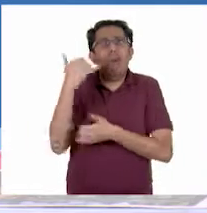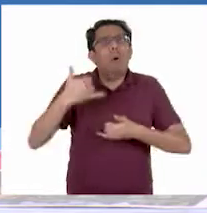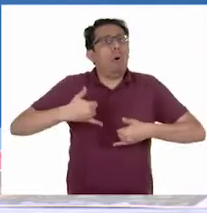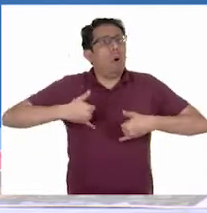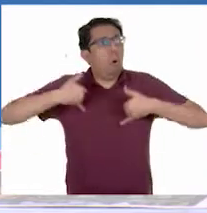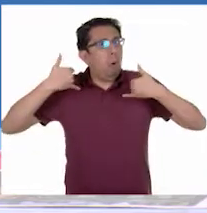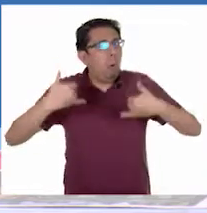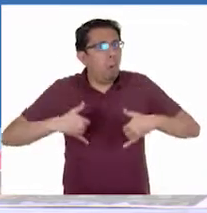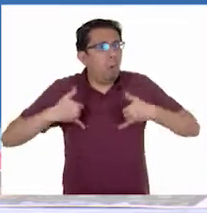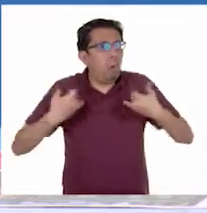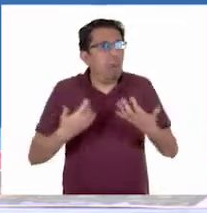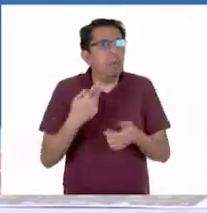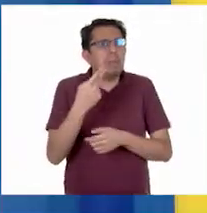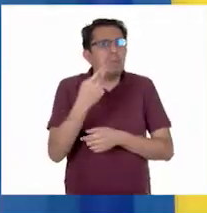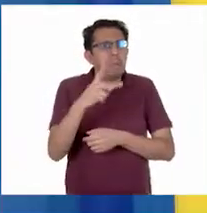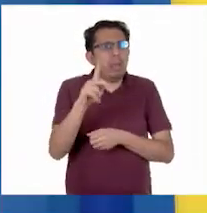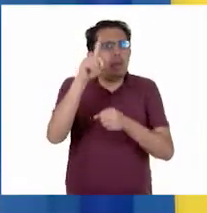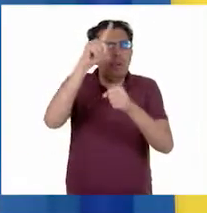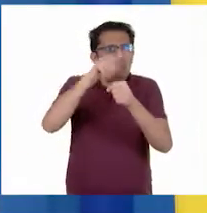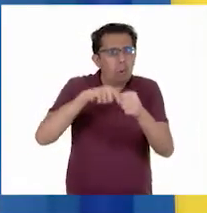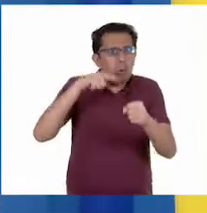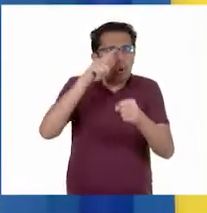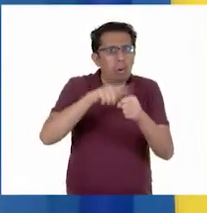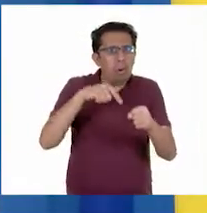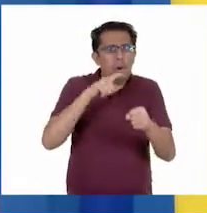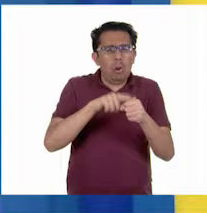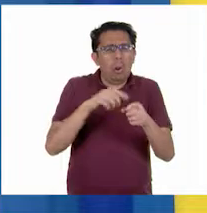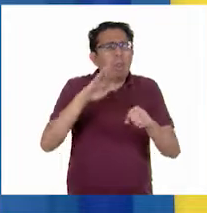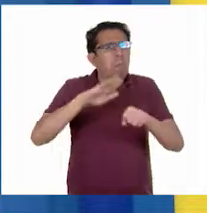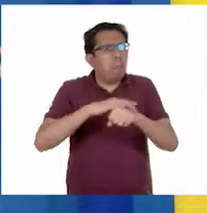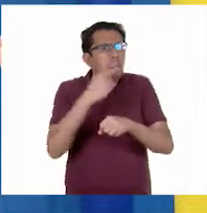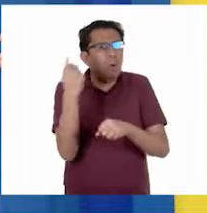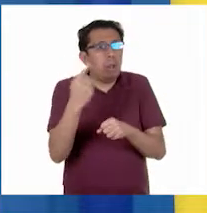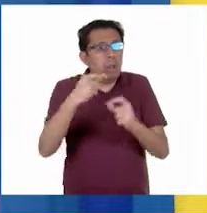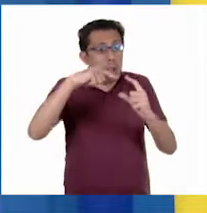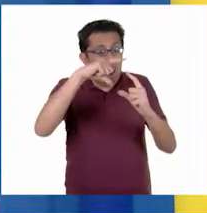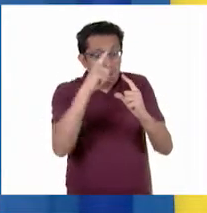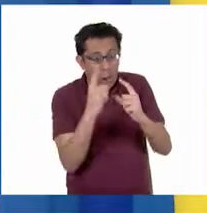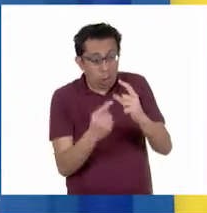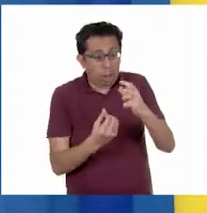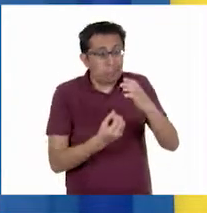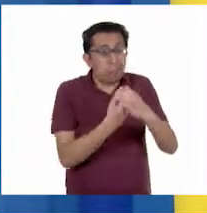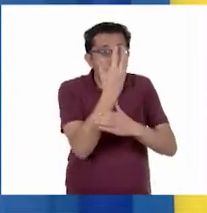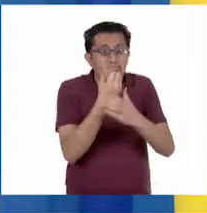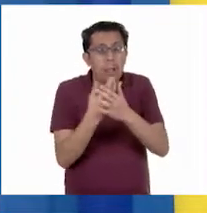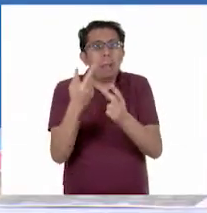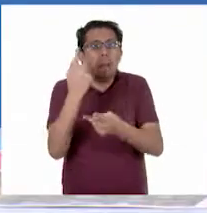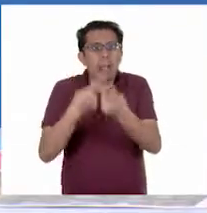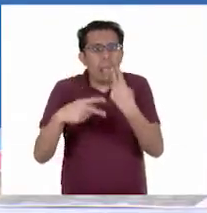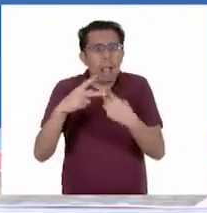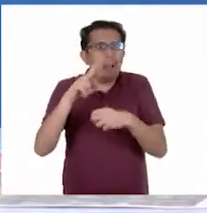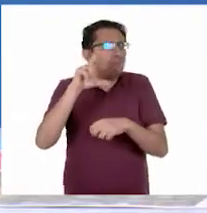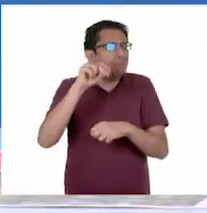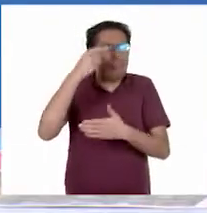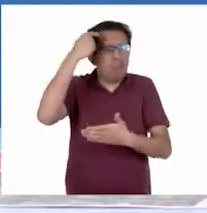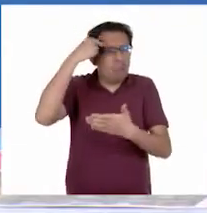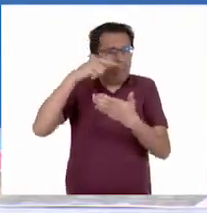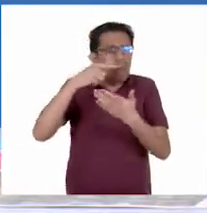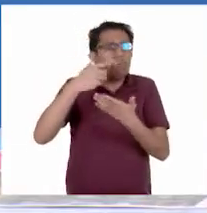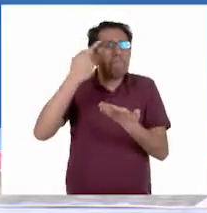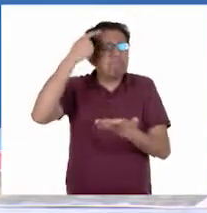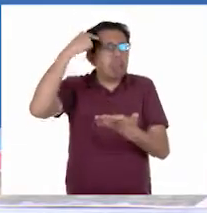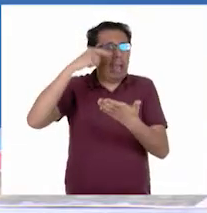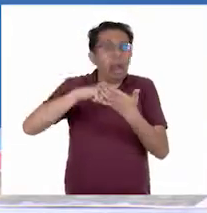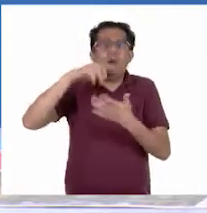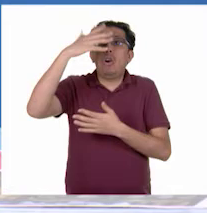Pero creo que los colores no son tanto por los retoños, sino por el efecto del sol en las hojas